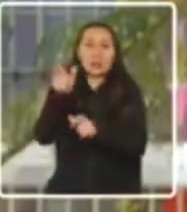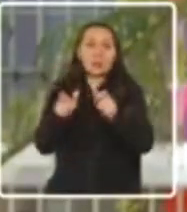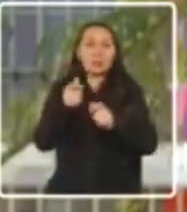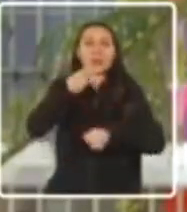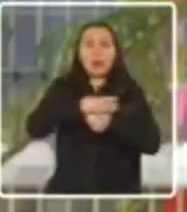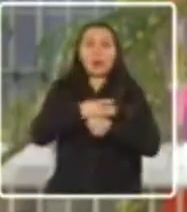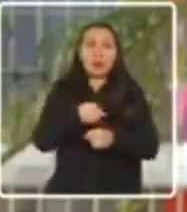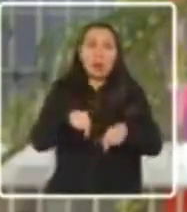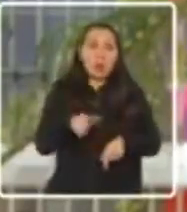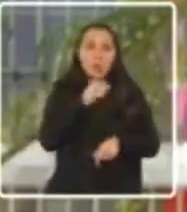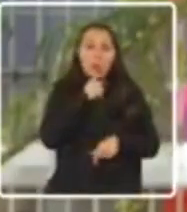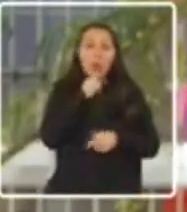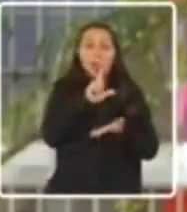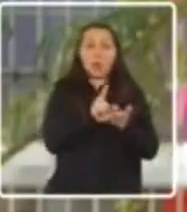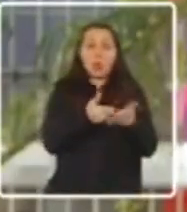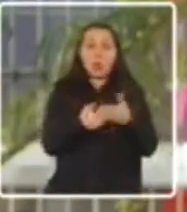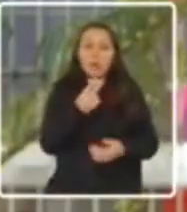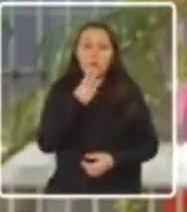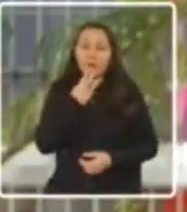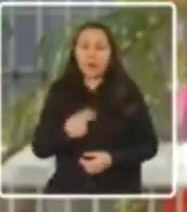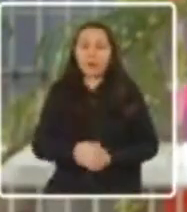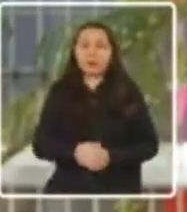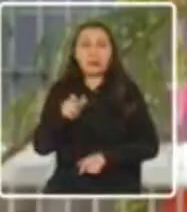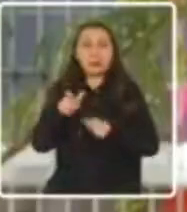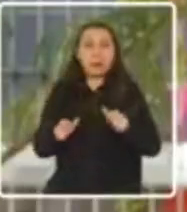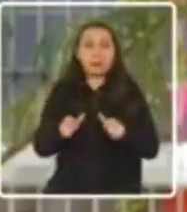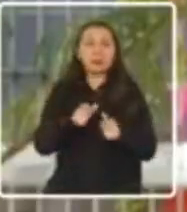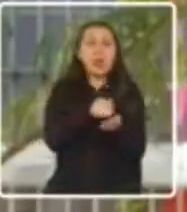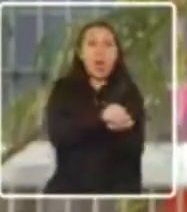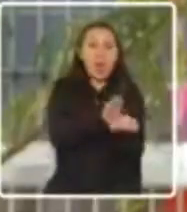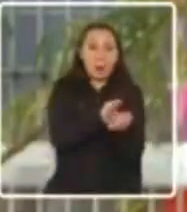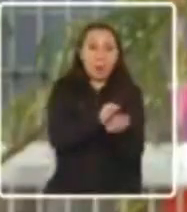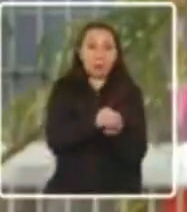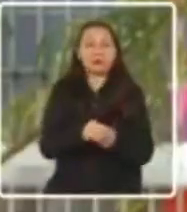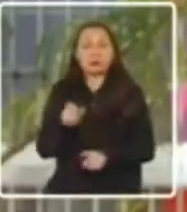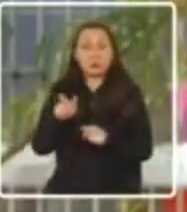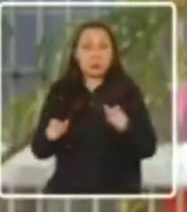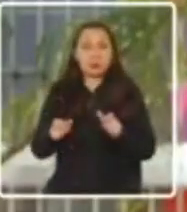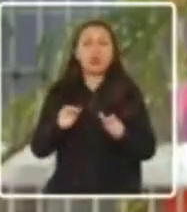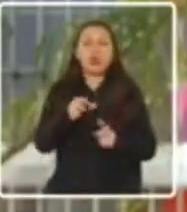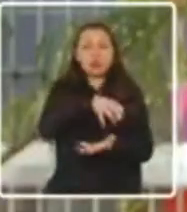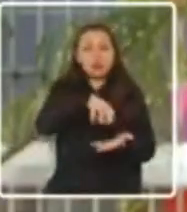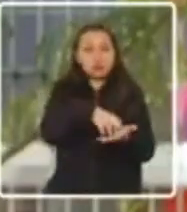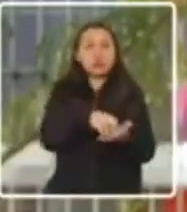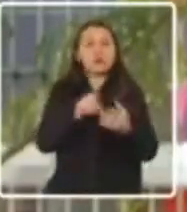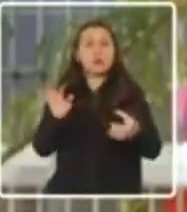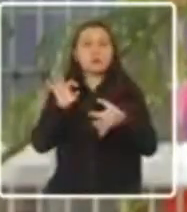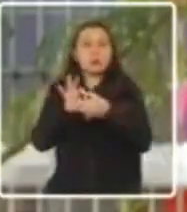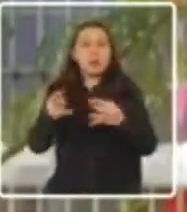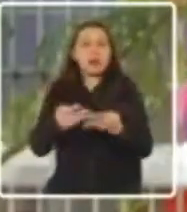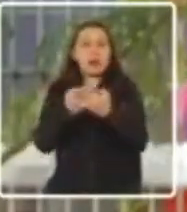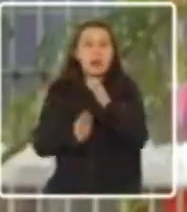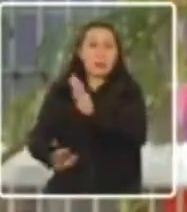personas mayores que hoy no cuentan con un lugar para vivir. Los habitantes de Camarones van a poder acceder a la red local de